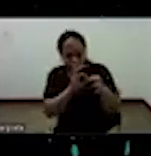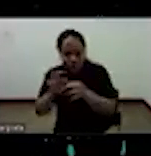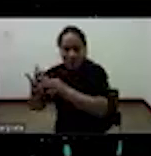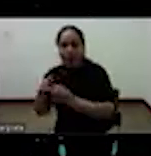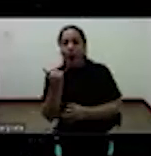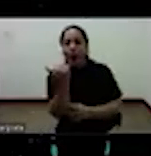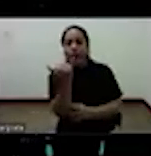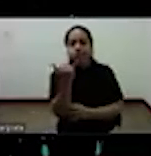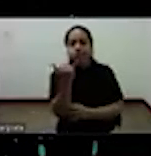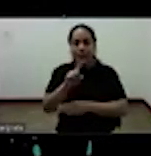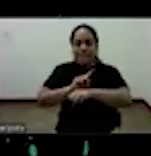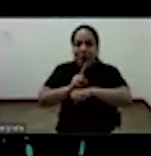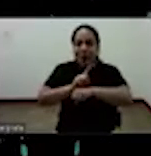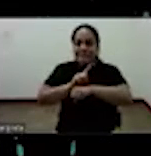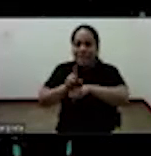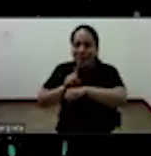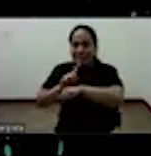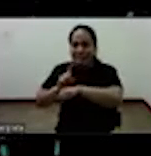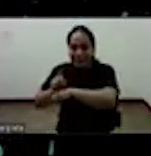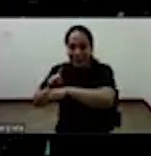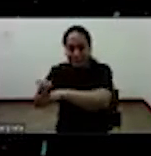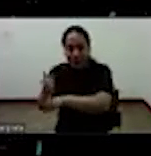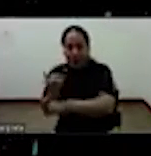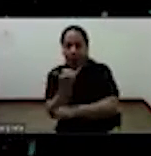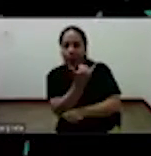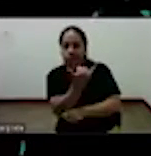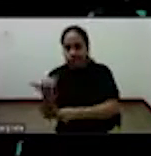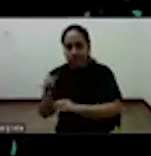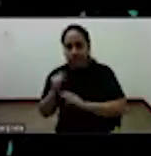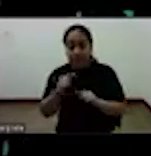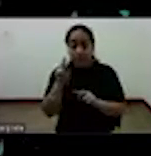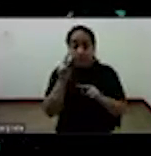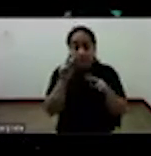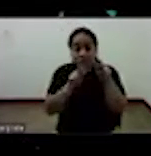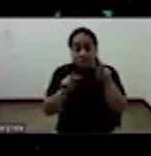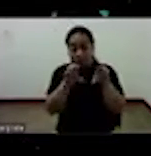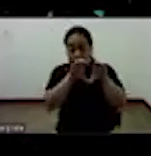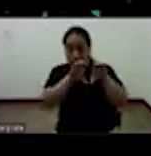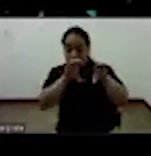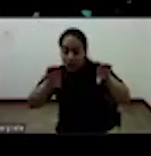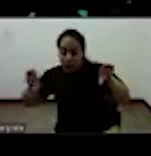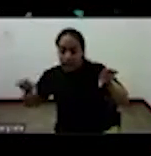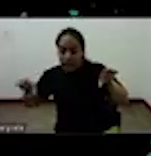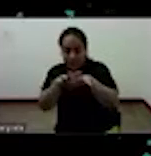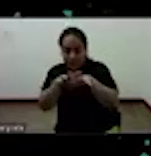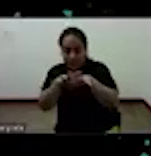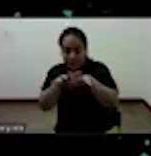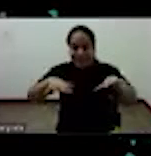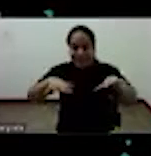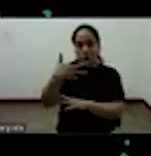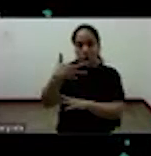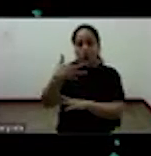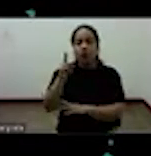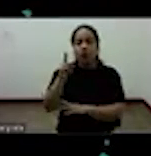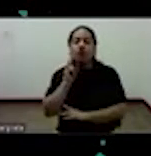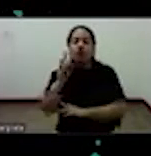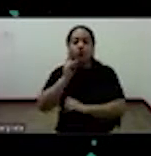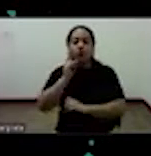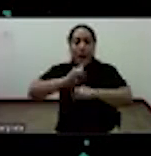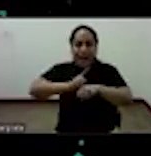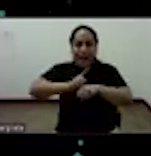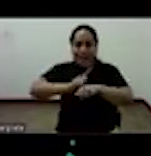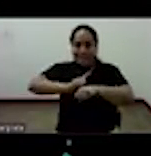metrónomos. Estos metrónomos que están puestos allí, 25 metrónomos sonando, con pulsaciones